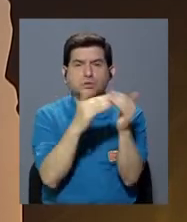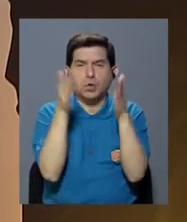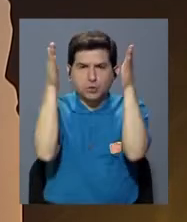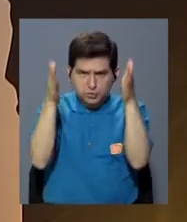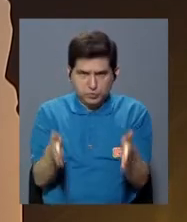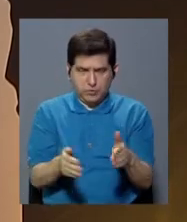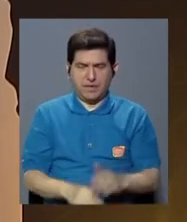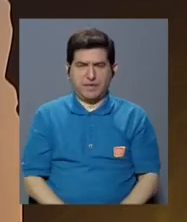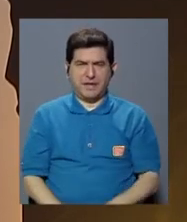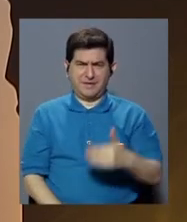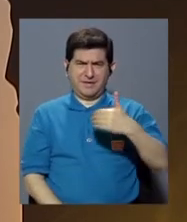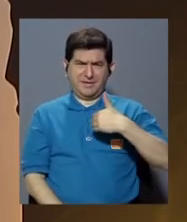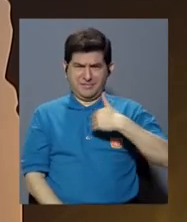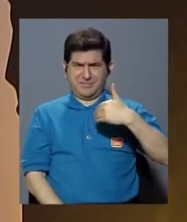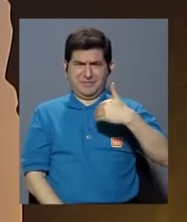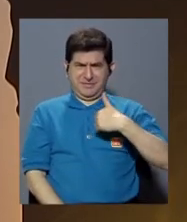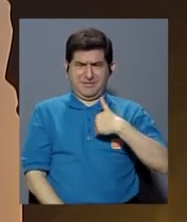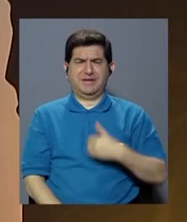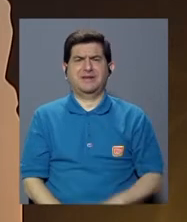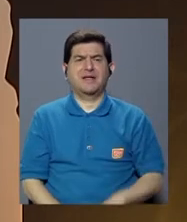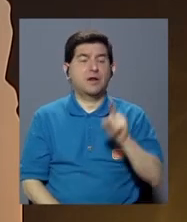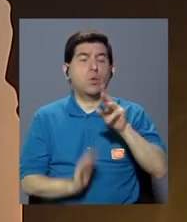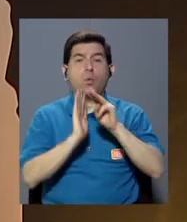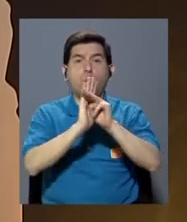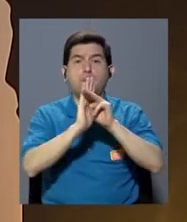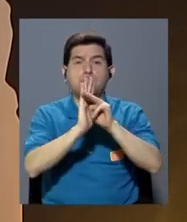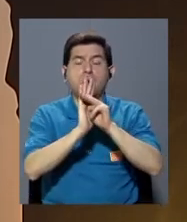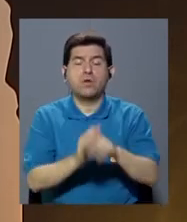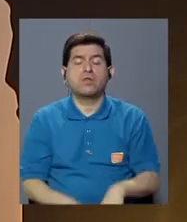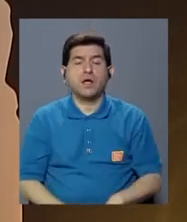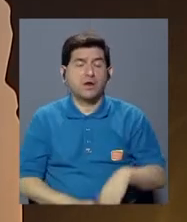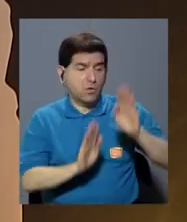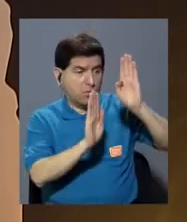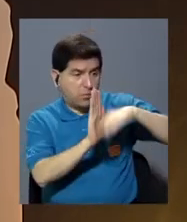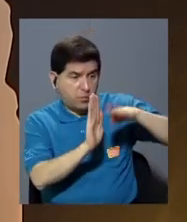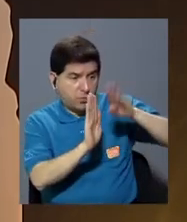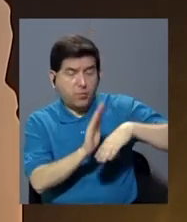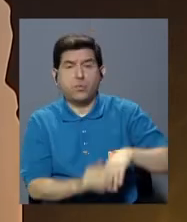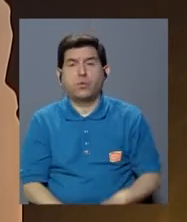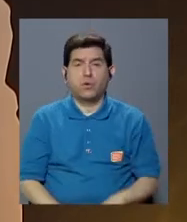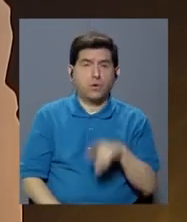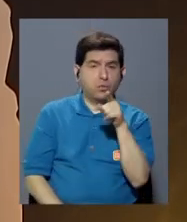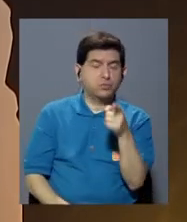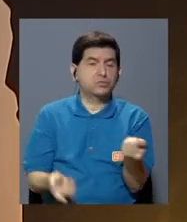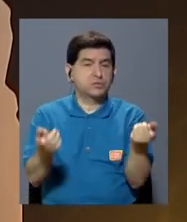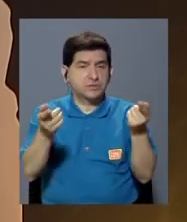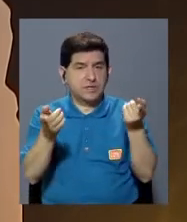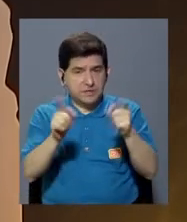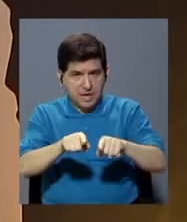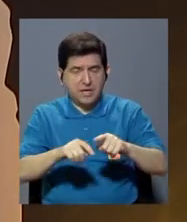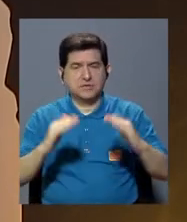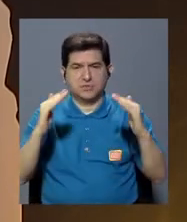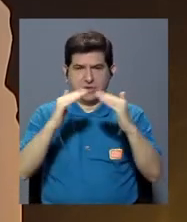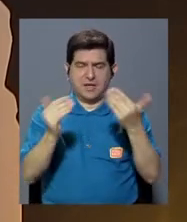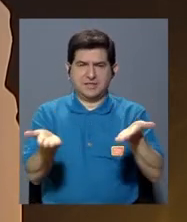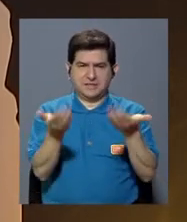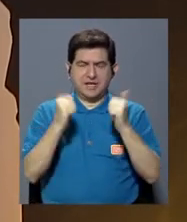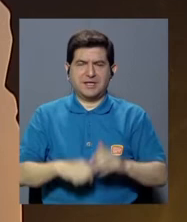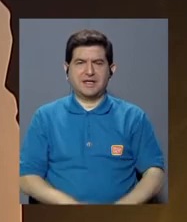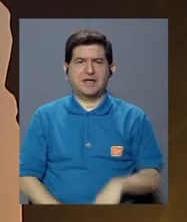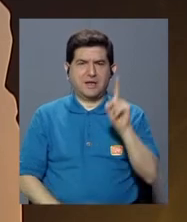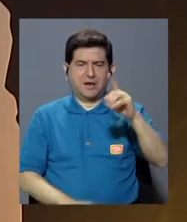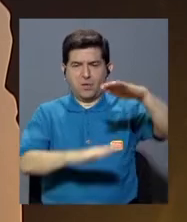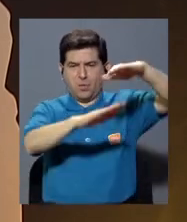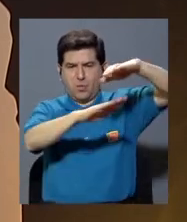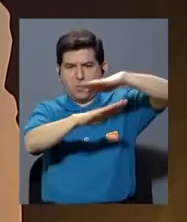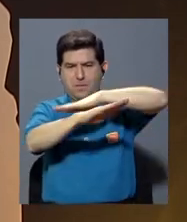toda la ciudadanía contar con un modelo mucho más económico. Por ejemplo, usted en su casa, si quiere tener un